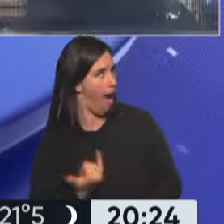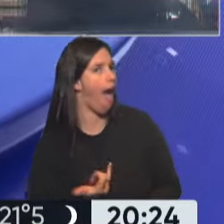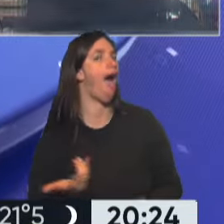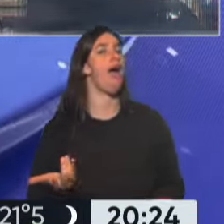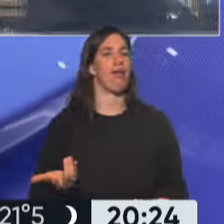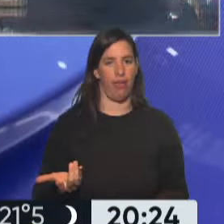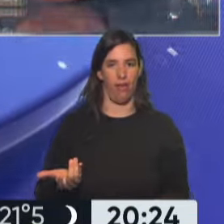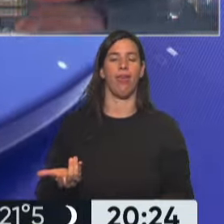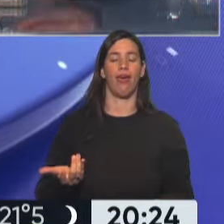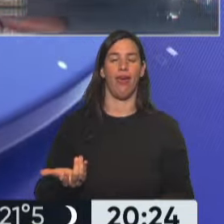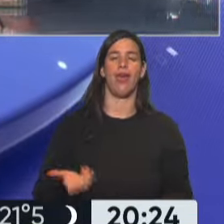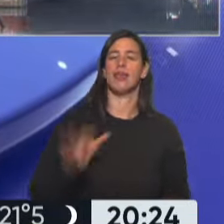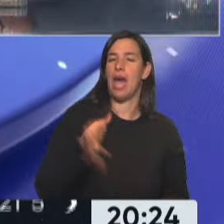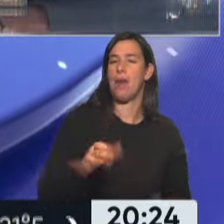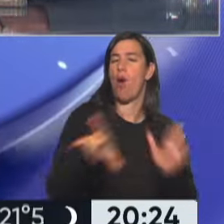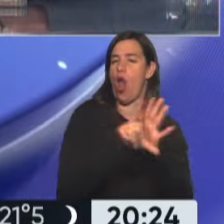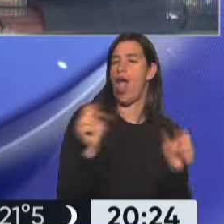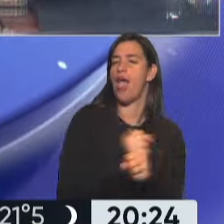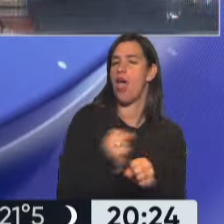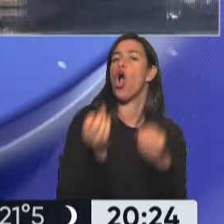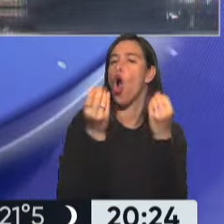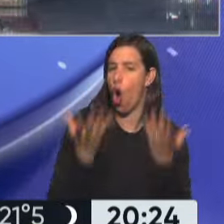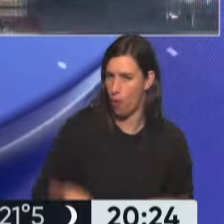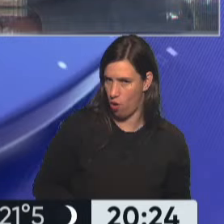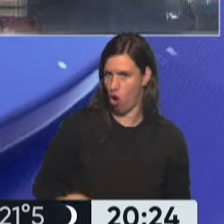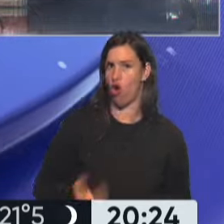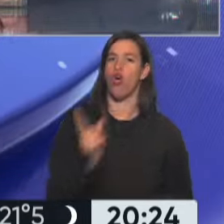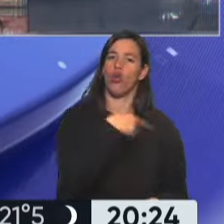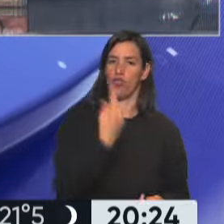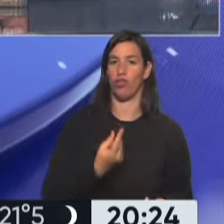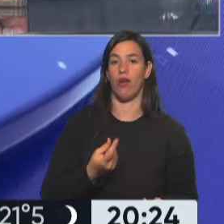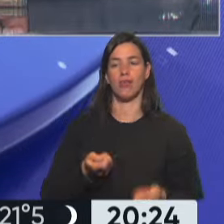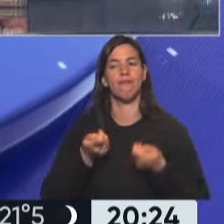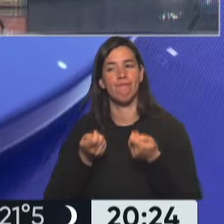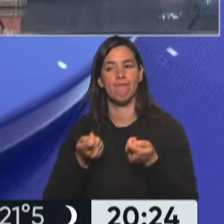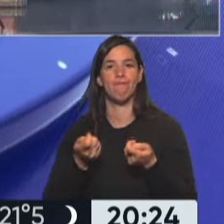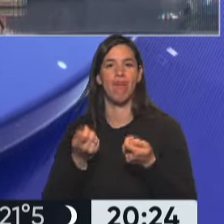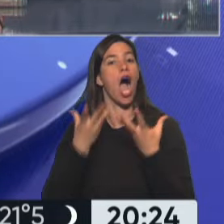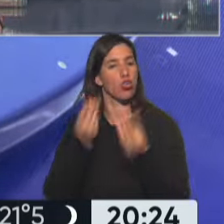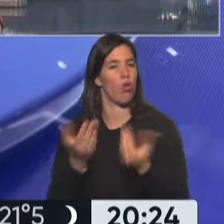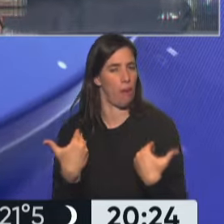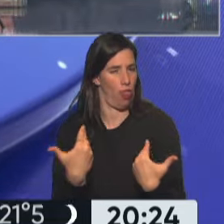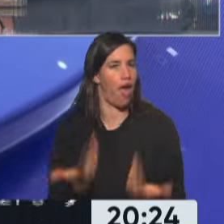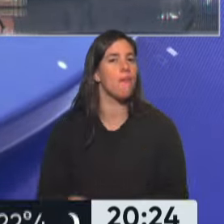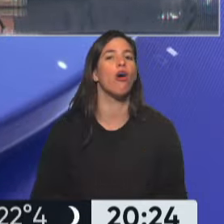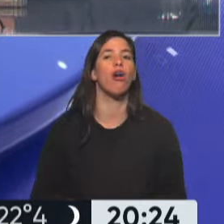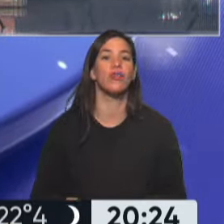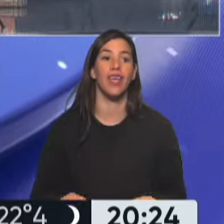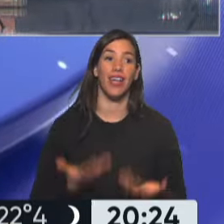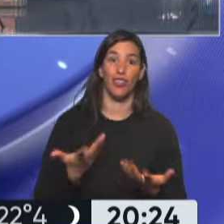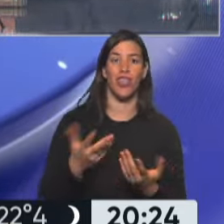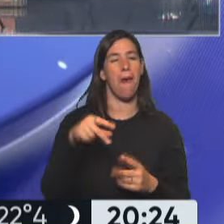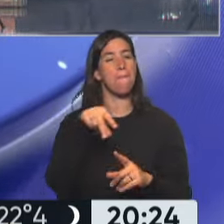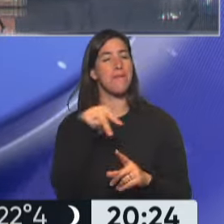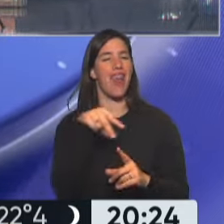cómo aprobar las leyes podemos darte sustento a nivel de gobierno eso quizá con una mirada